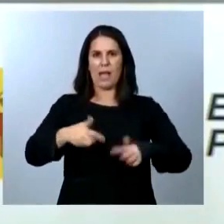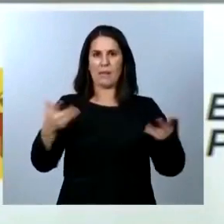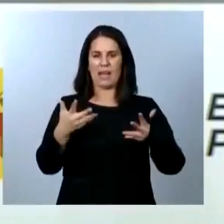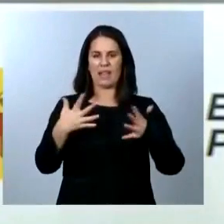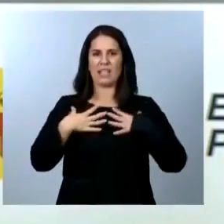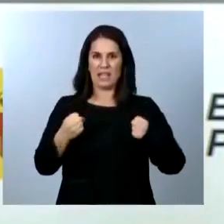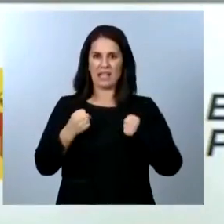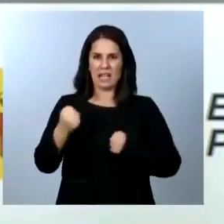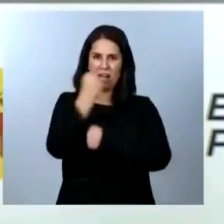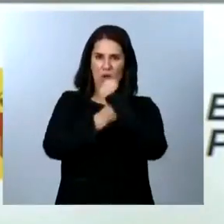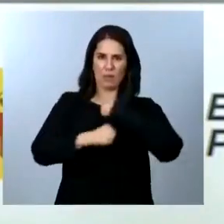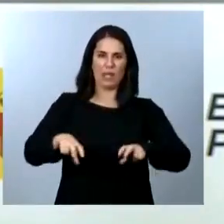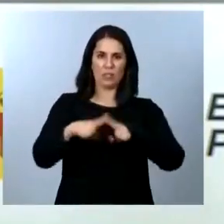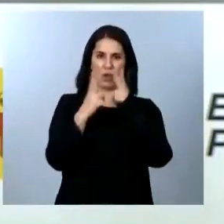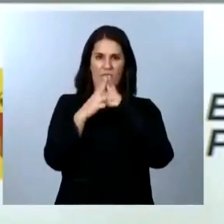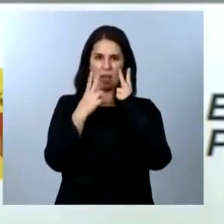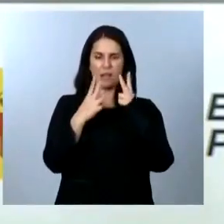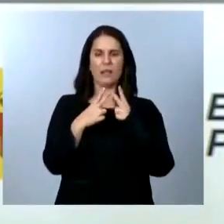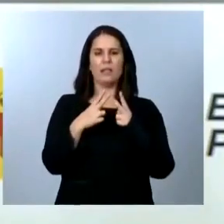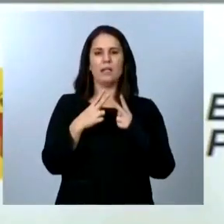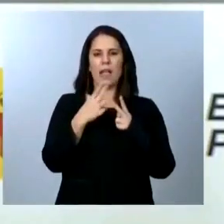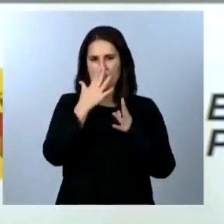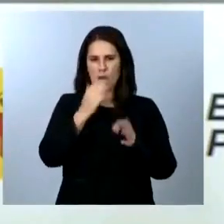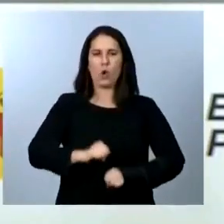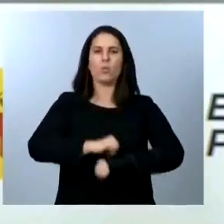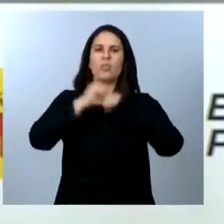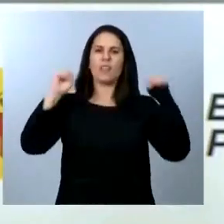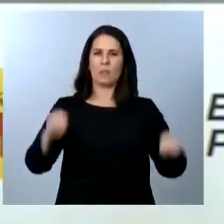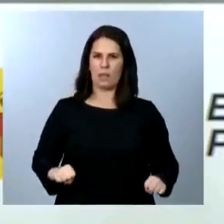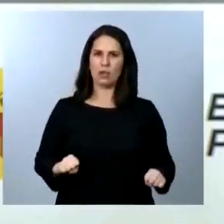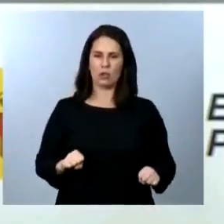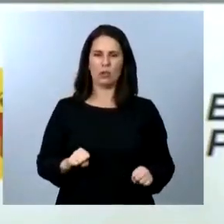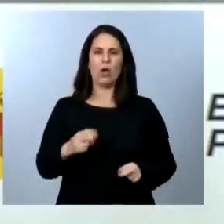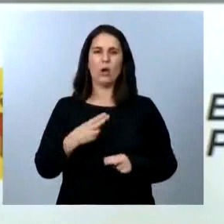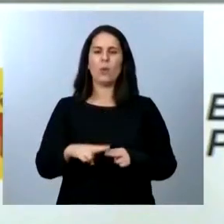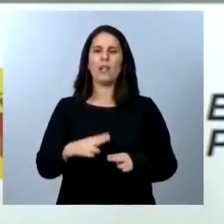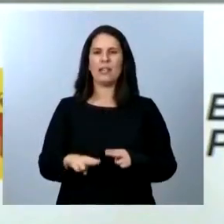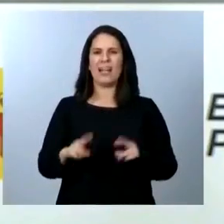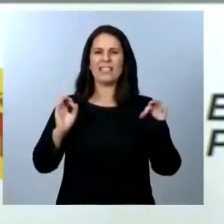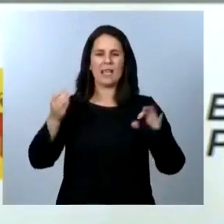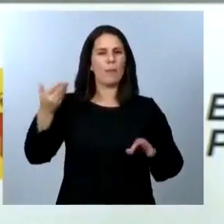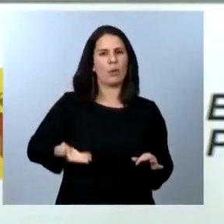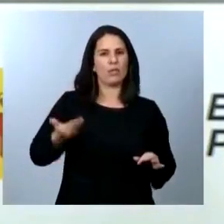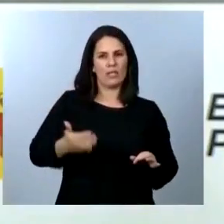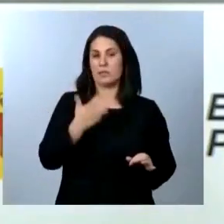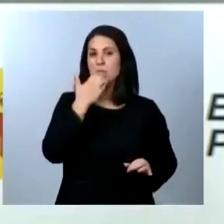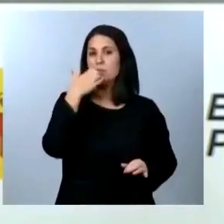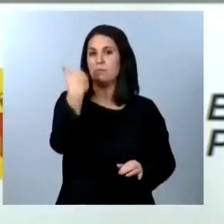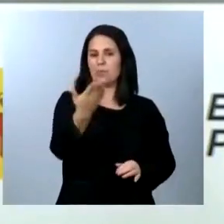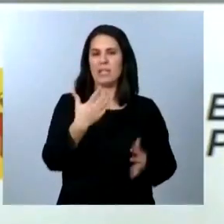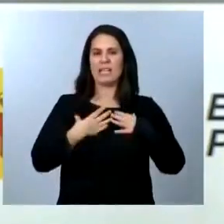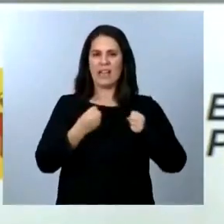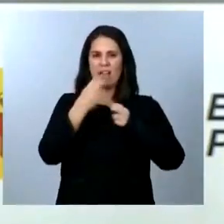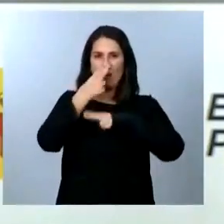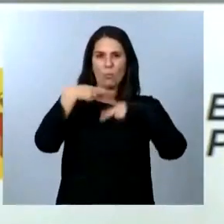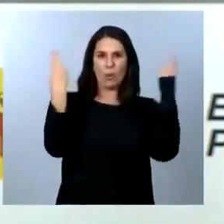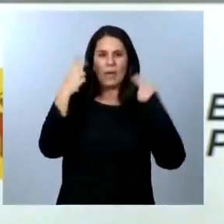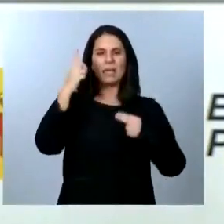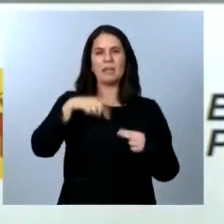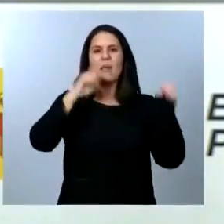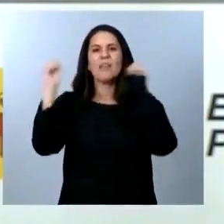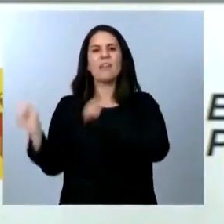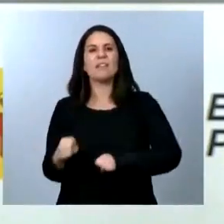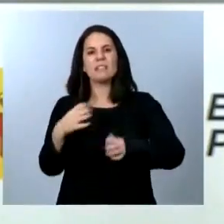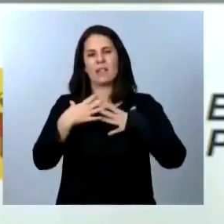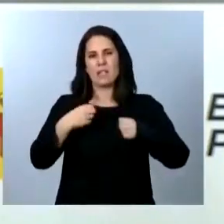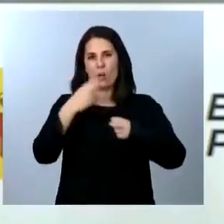social, es el robustecimiento de políticas tan importantes como es la sanidad pública y la defensa de la salud pública del